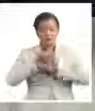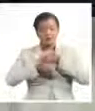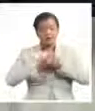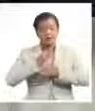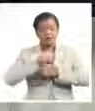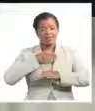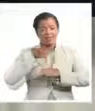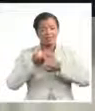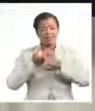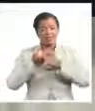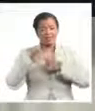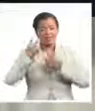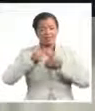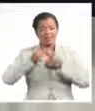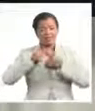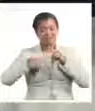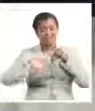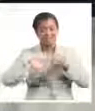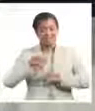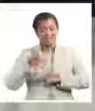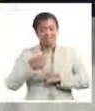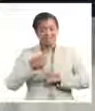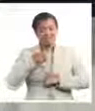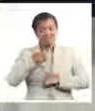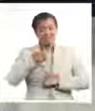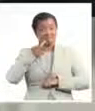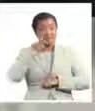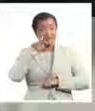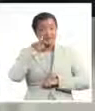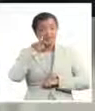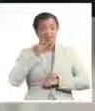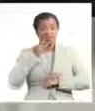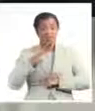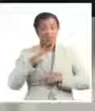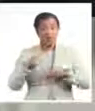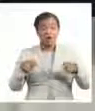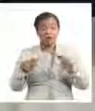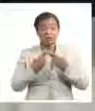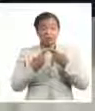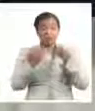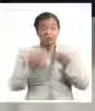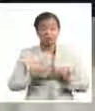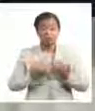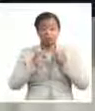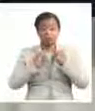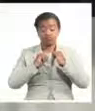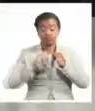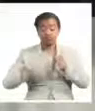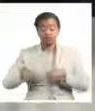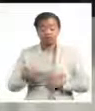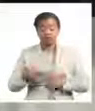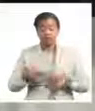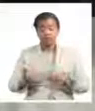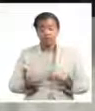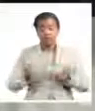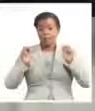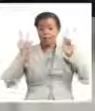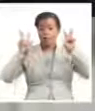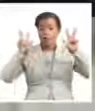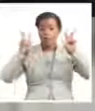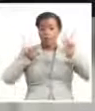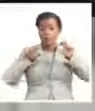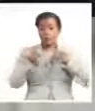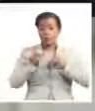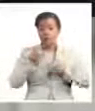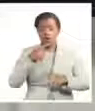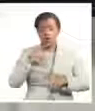próximos espacios informativos así que tenemos dos eventos en vivo como ustedes saben por estos días tanto el voleibol como el baloncesto